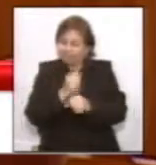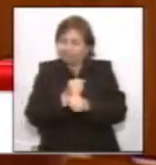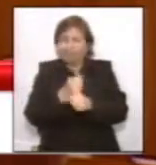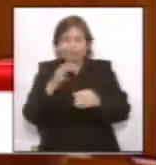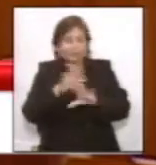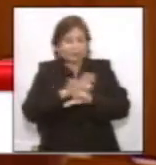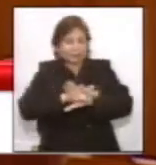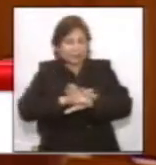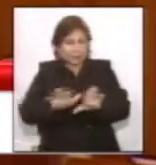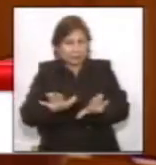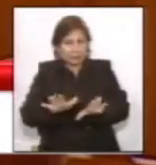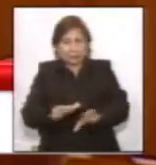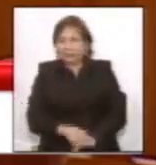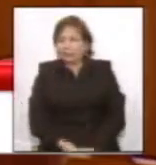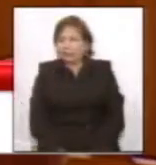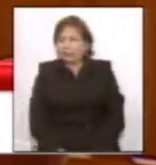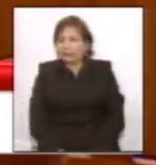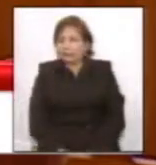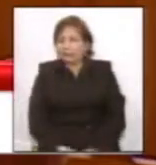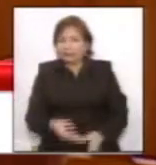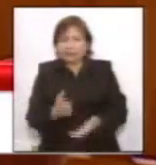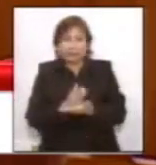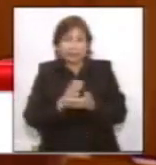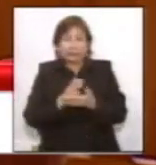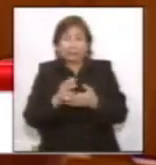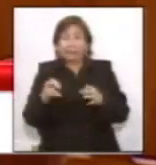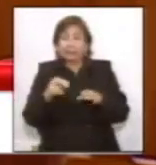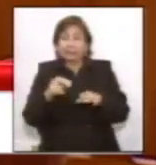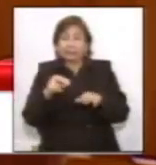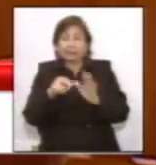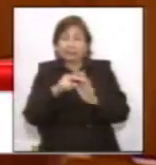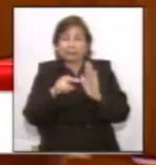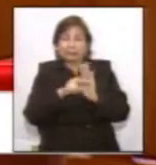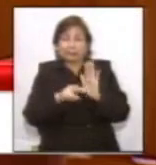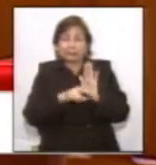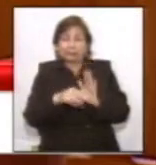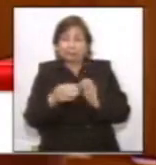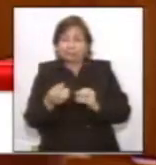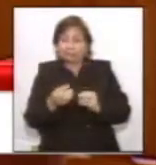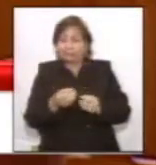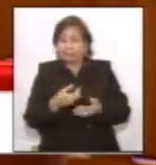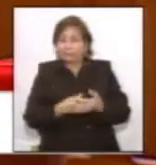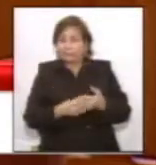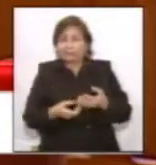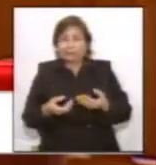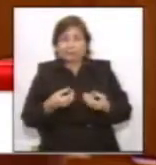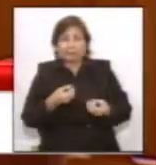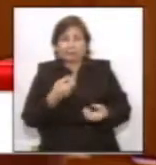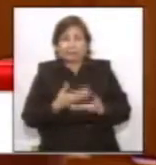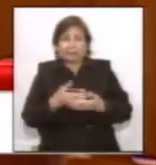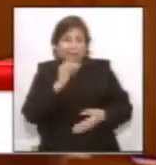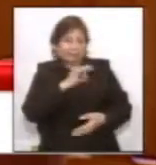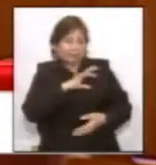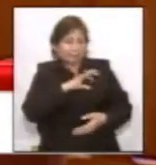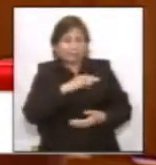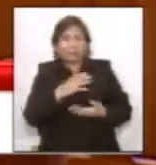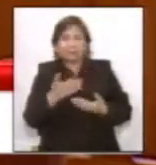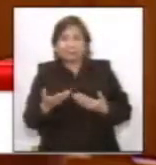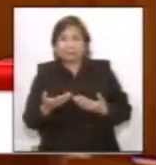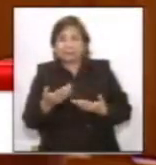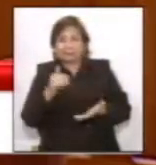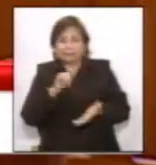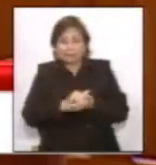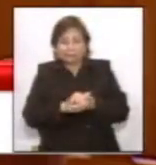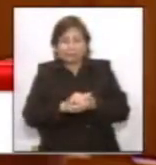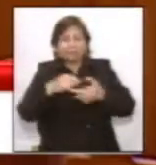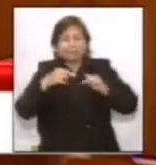esto se acabe. Entre las normativas implementadas destacan la implementación del registro de beneficiario final, que